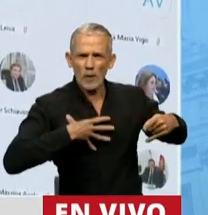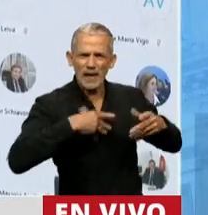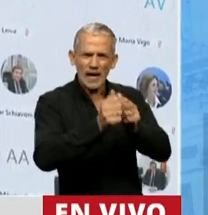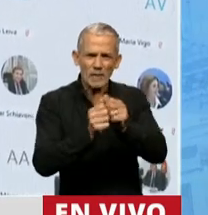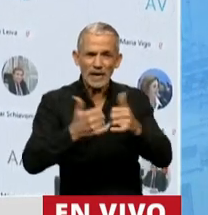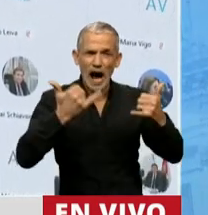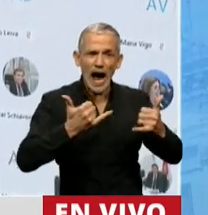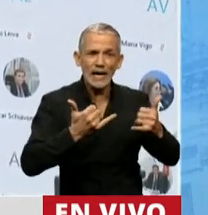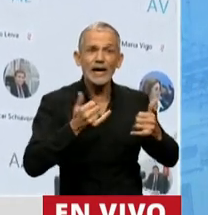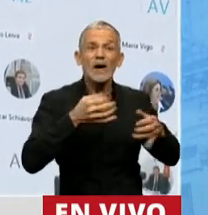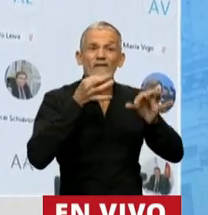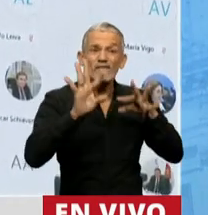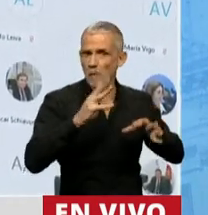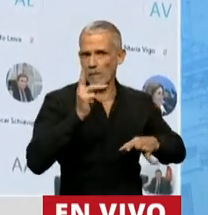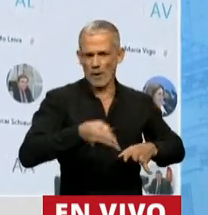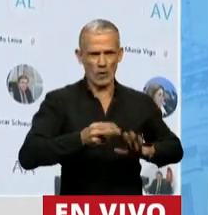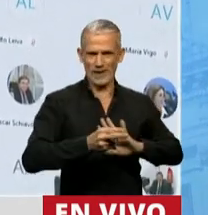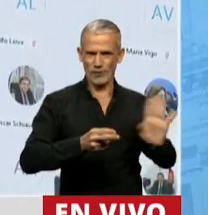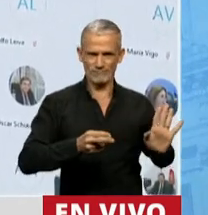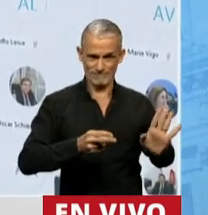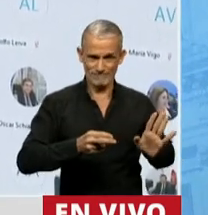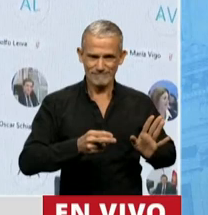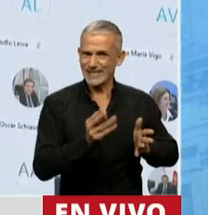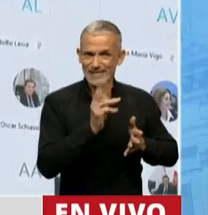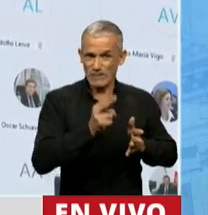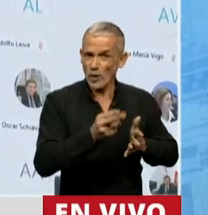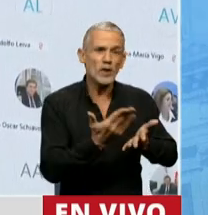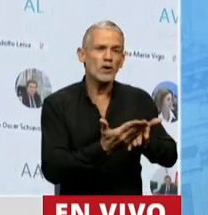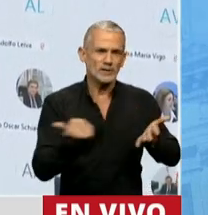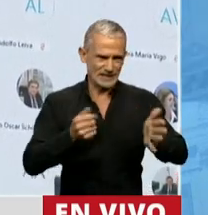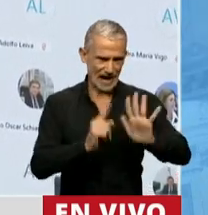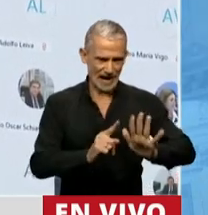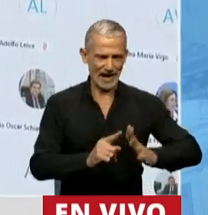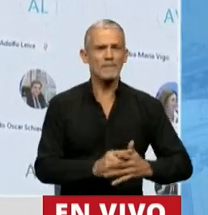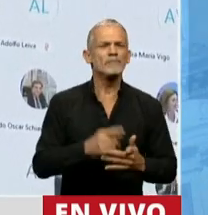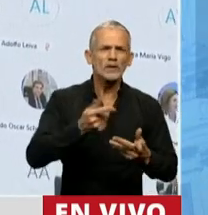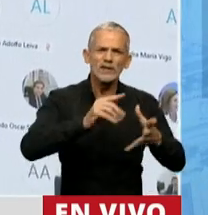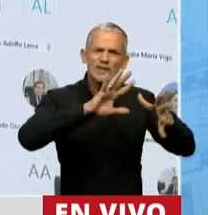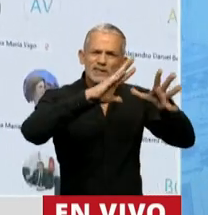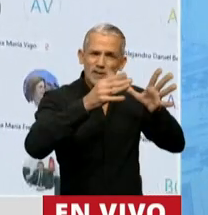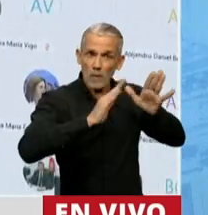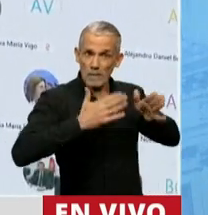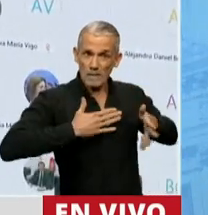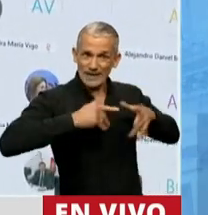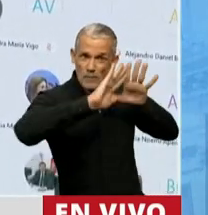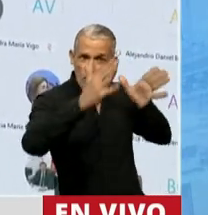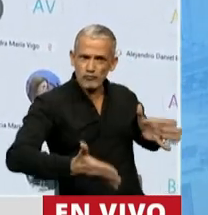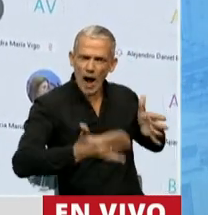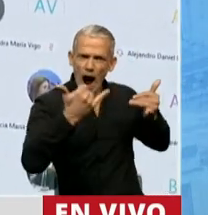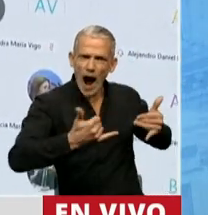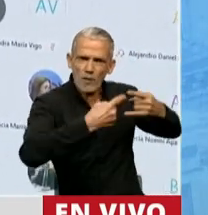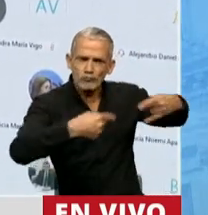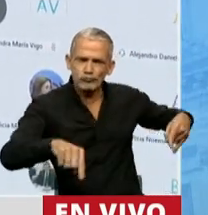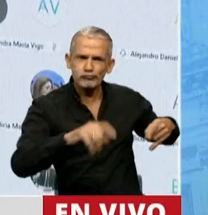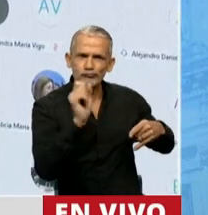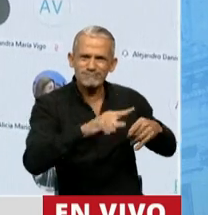Garantía para que de esta manera, como dijimos, no se destruya ese patrimonio